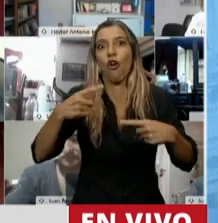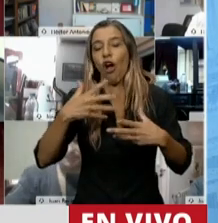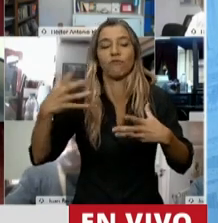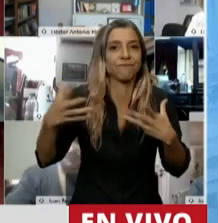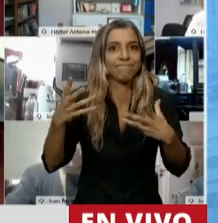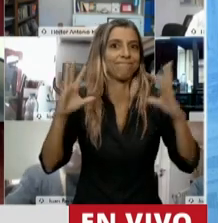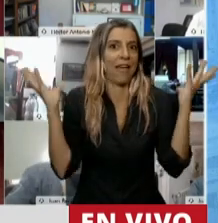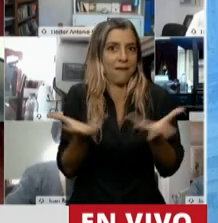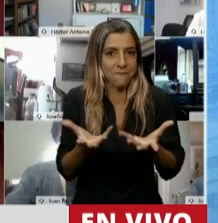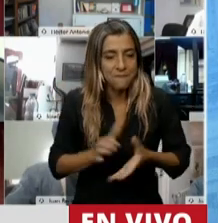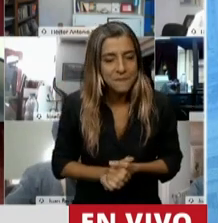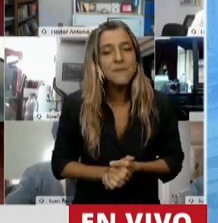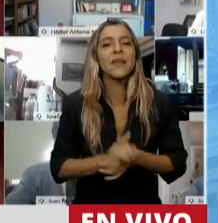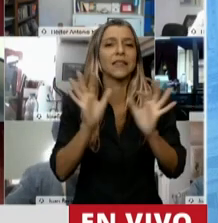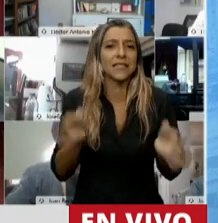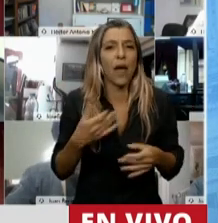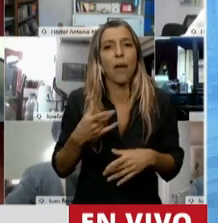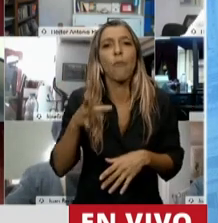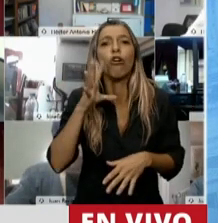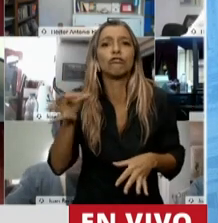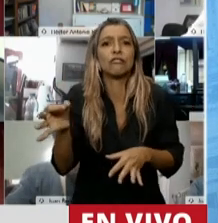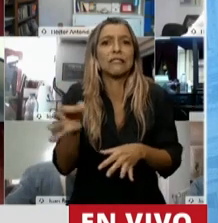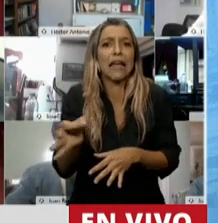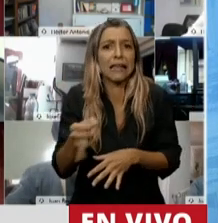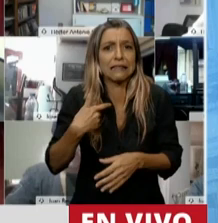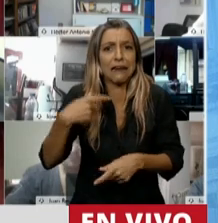de plástico en el Pacífico de